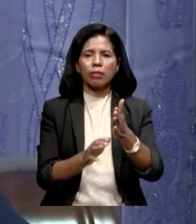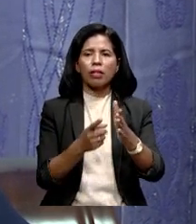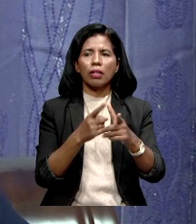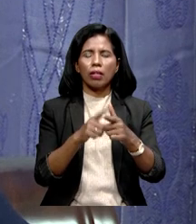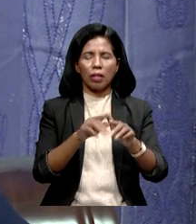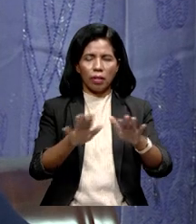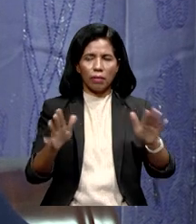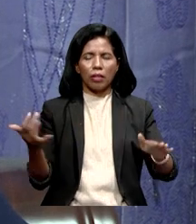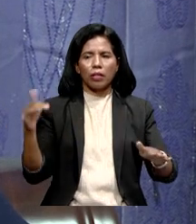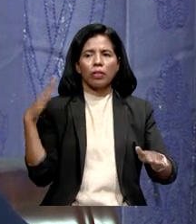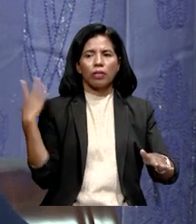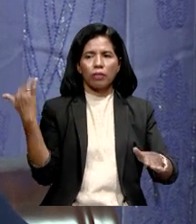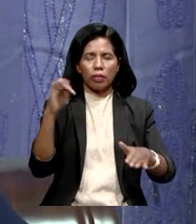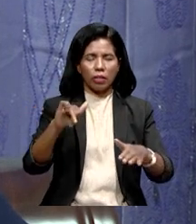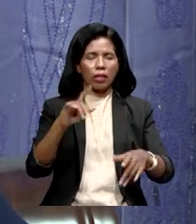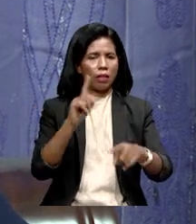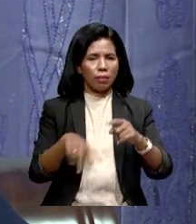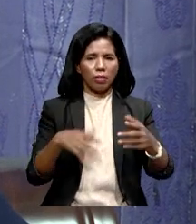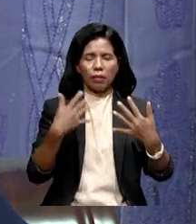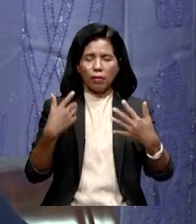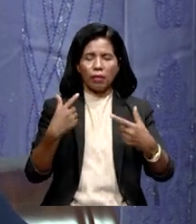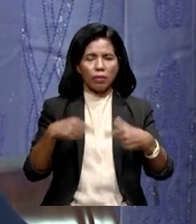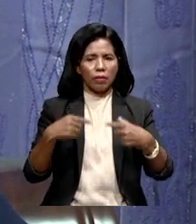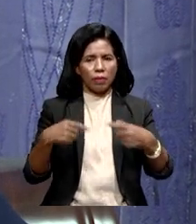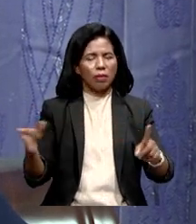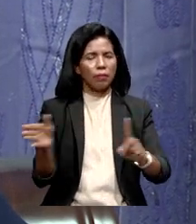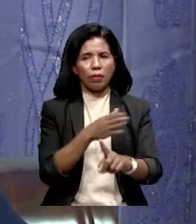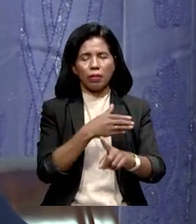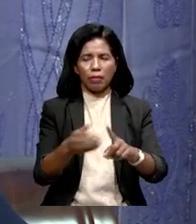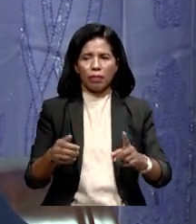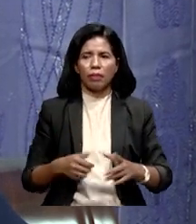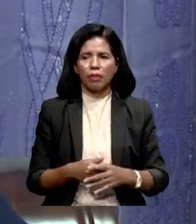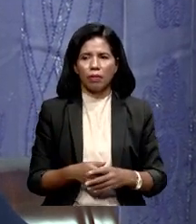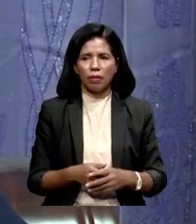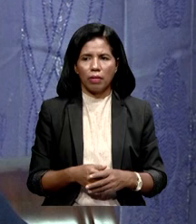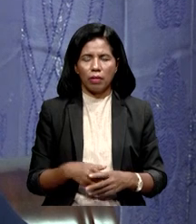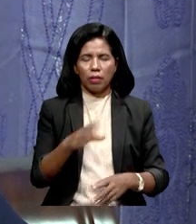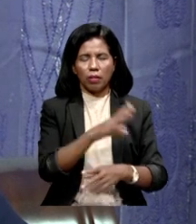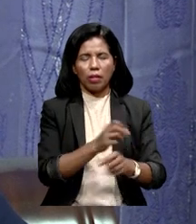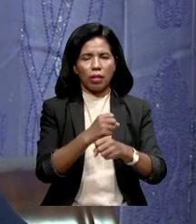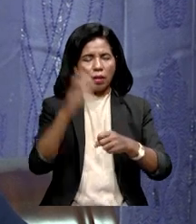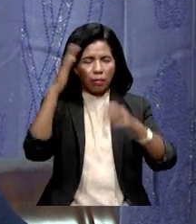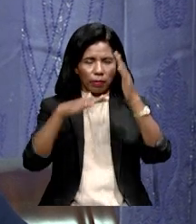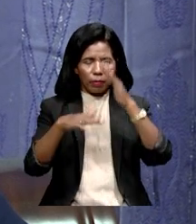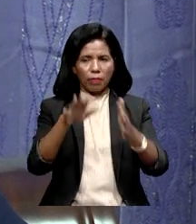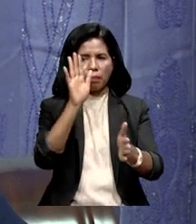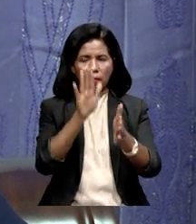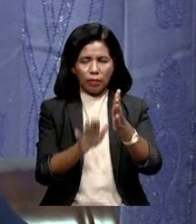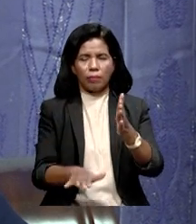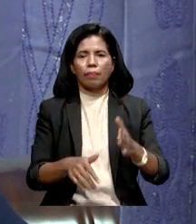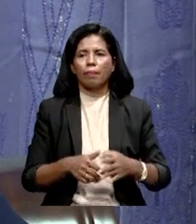la barexira joven sira bacumalo, trata malo, ataca malo, bele menos y